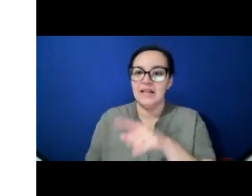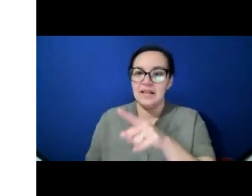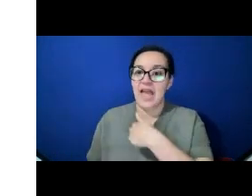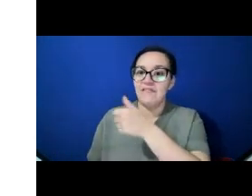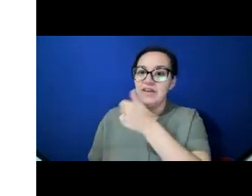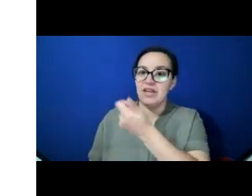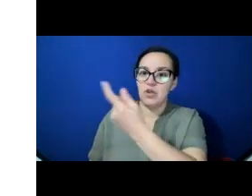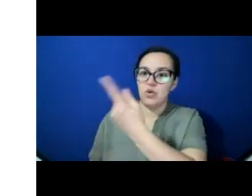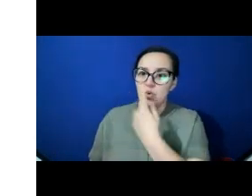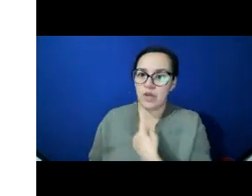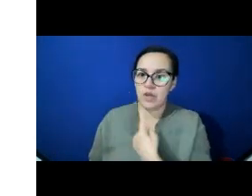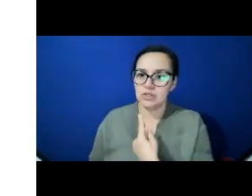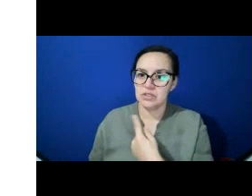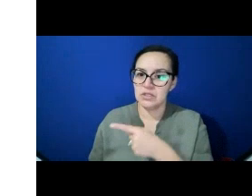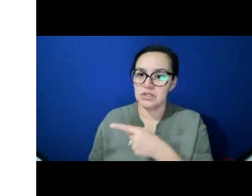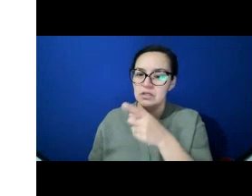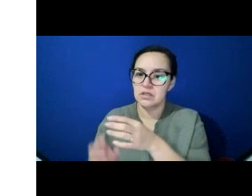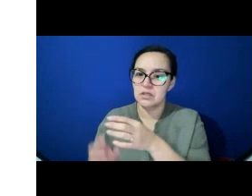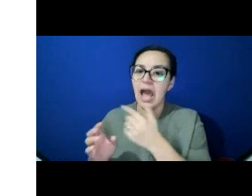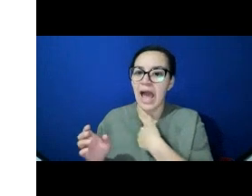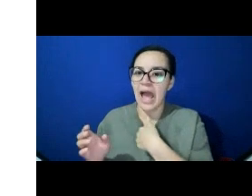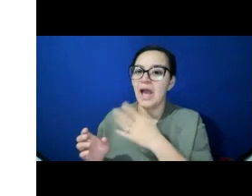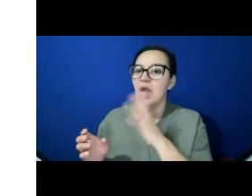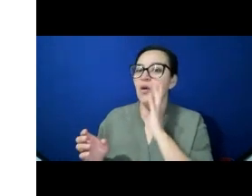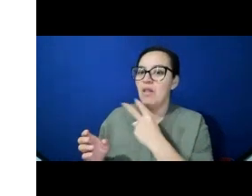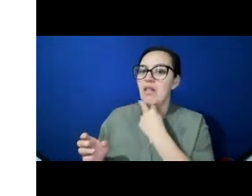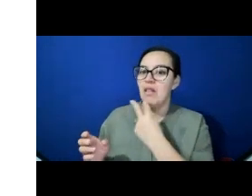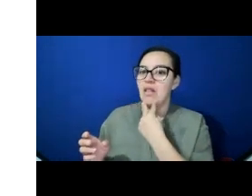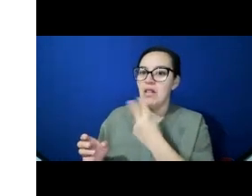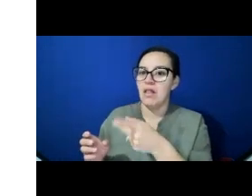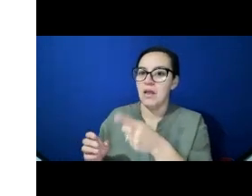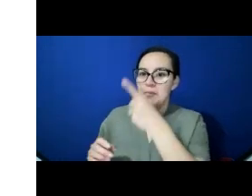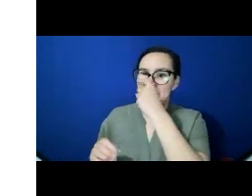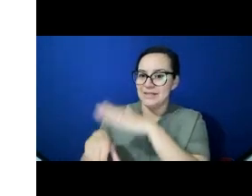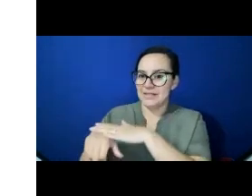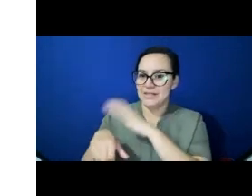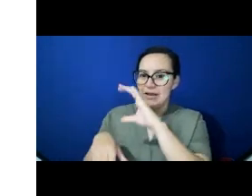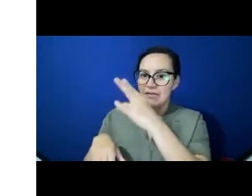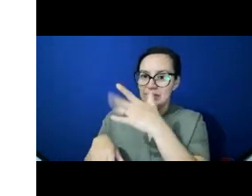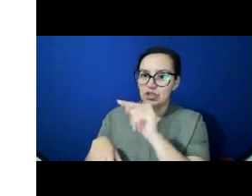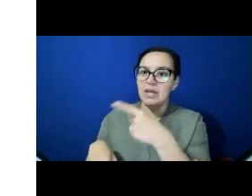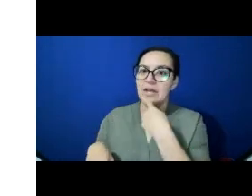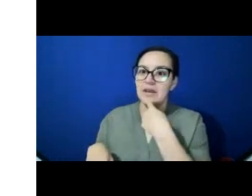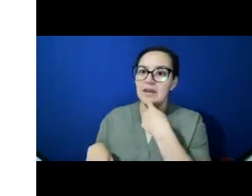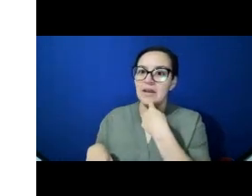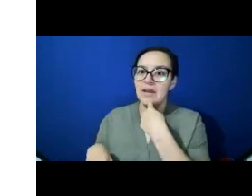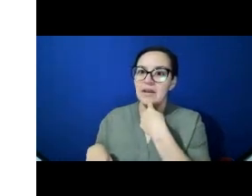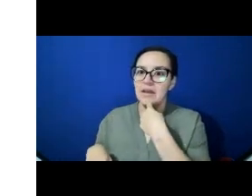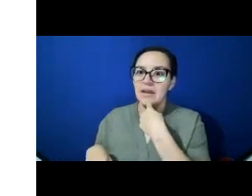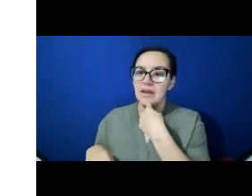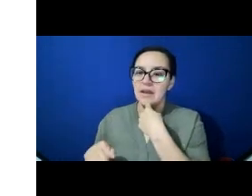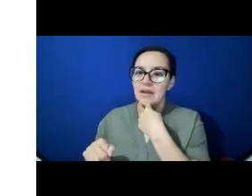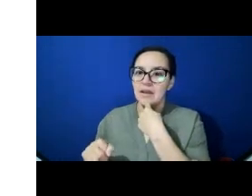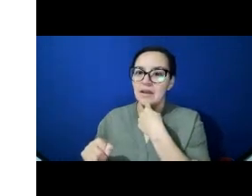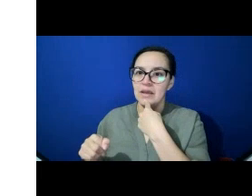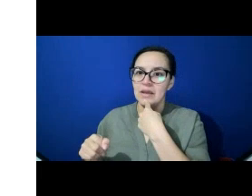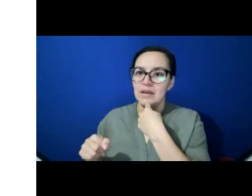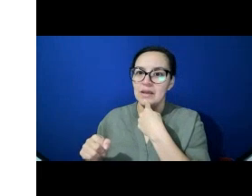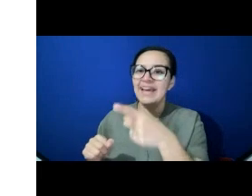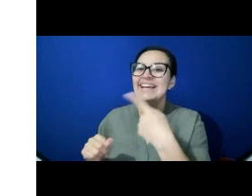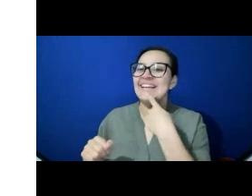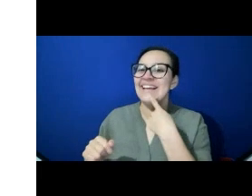otra pregunta y es sobre, la voy a repetir para todo el mundo, para que sepan lo que se contesta, y dice,